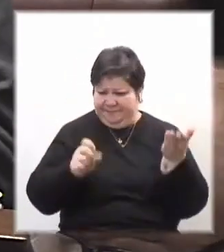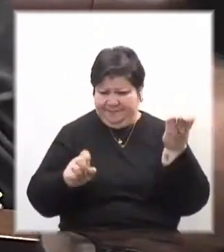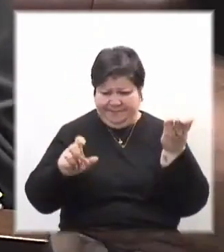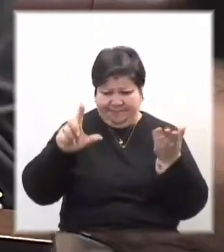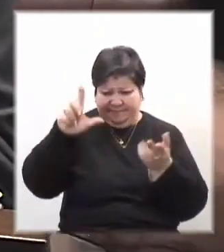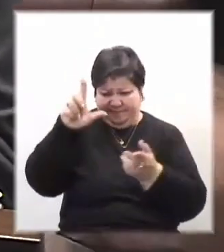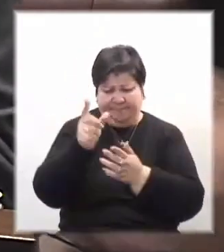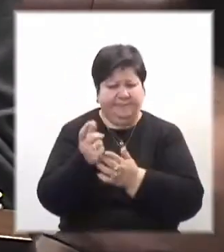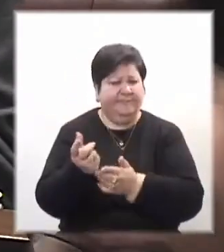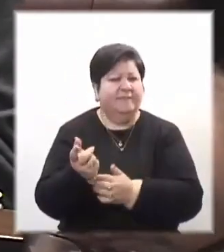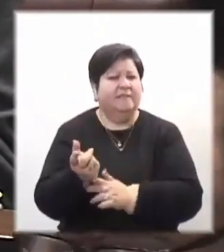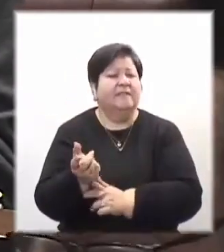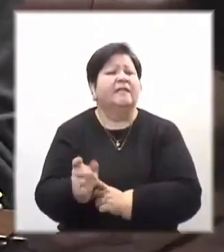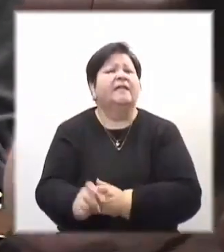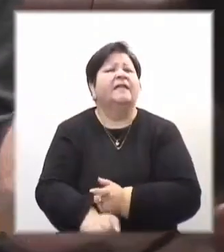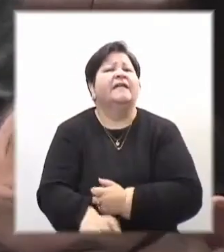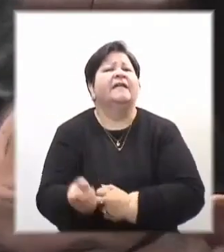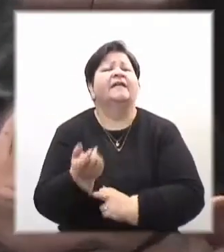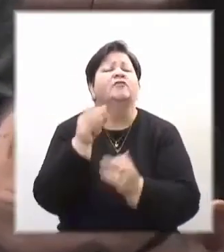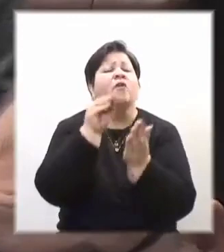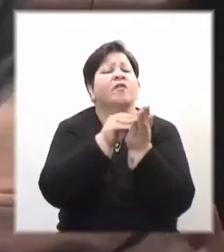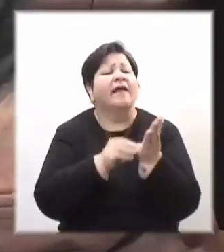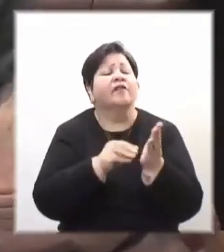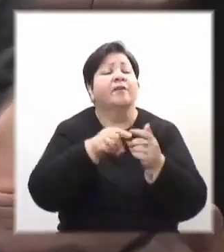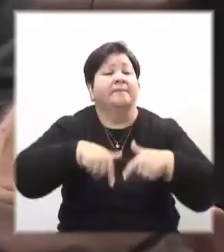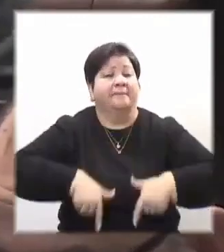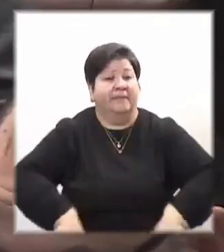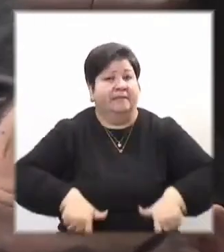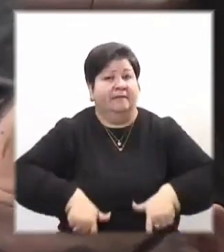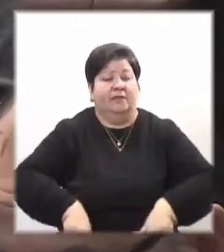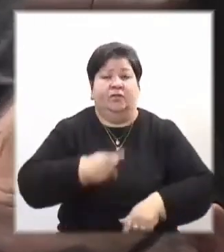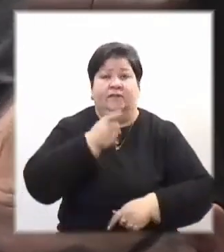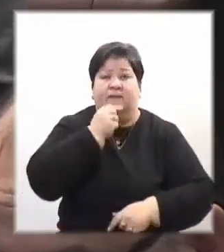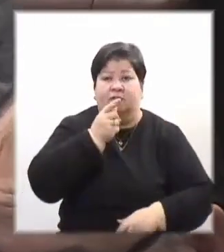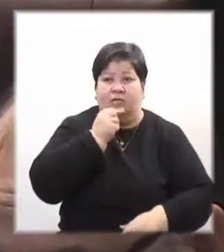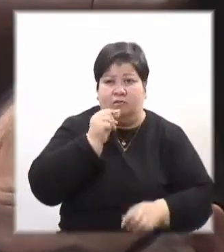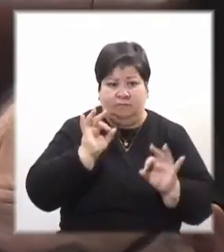según todo esto es según los propios datos del Ministerio del interior